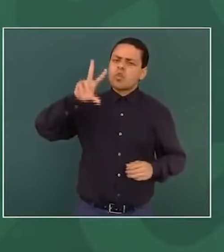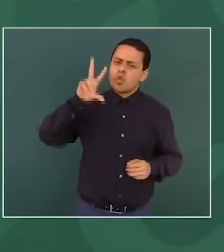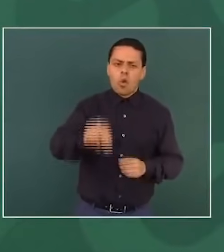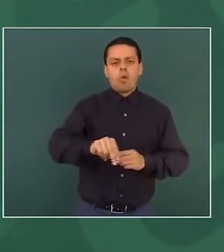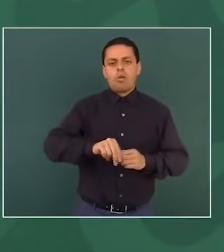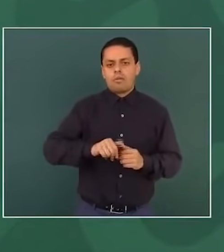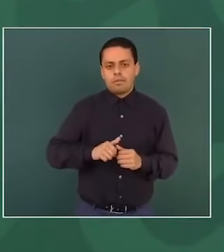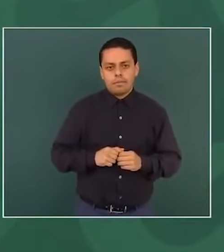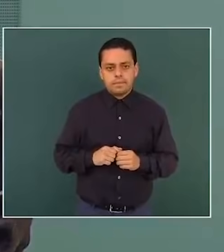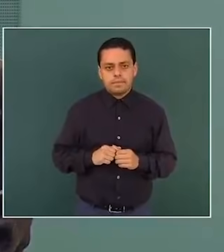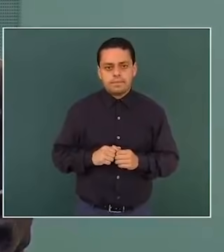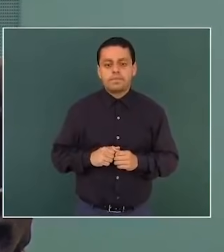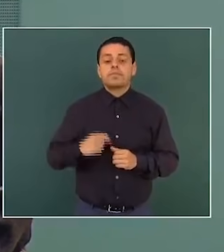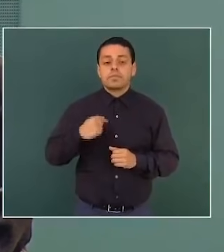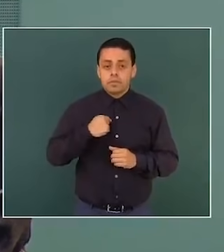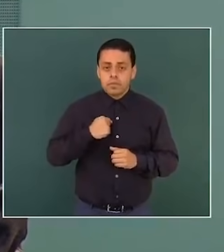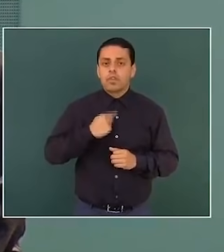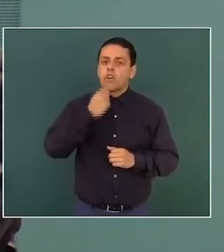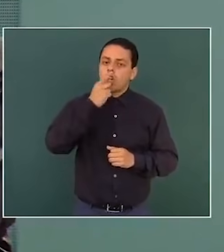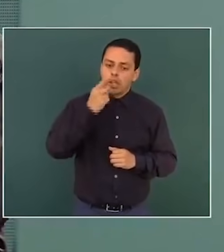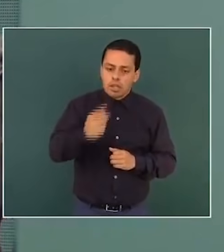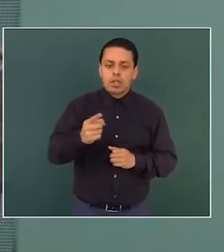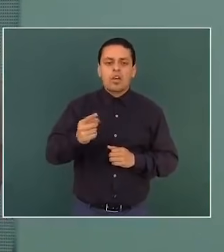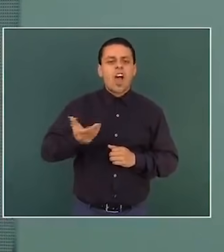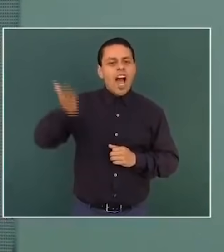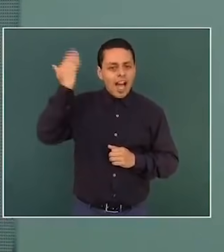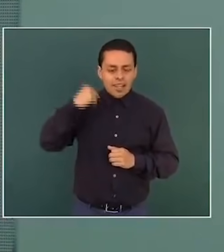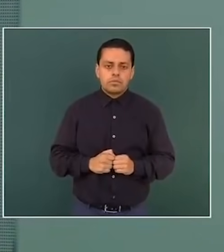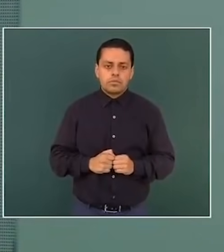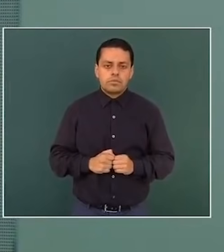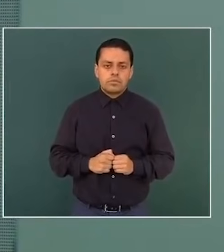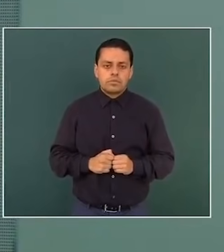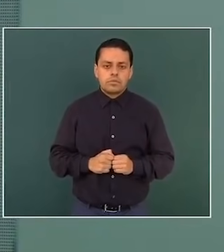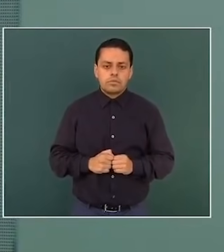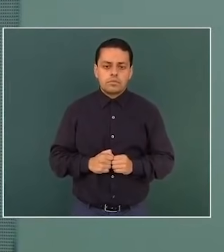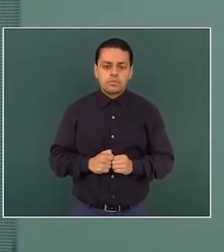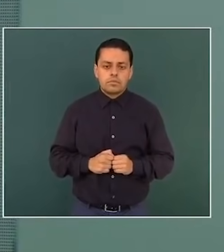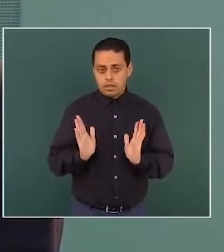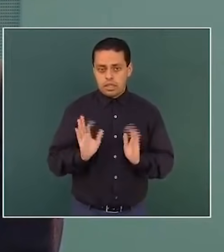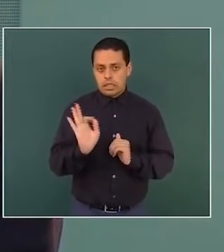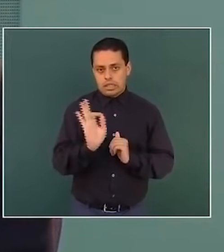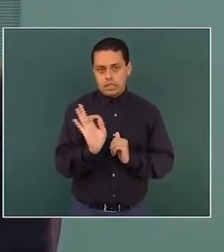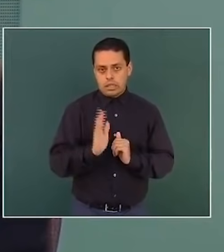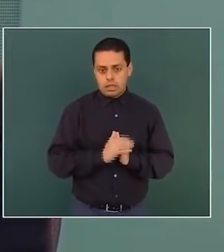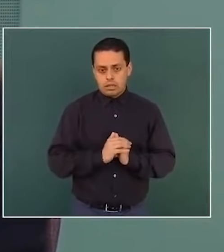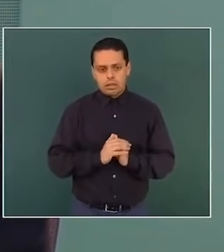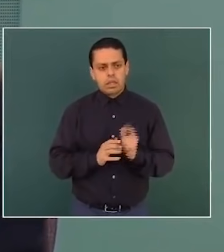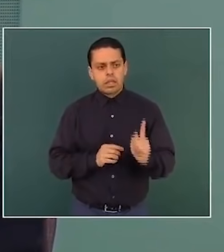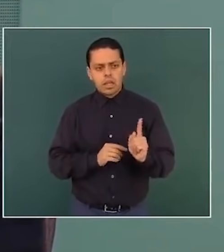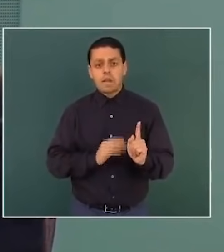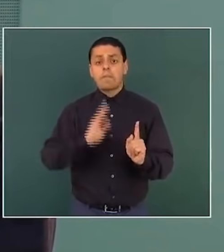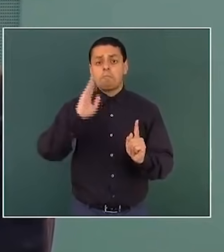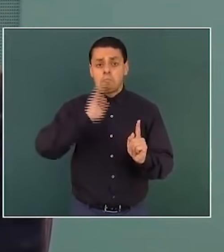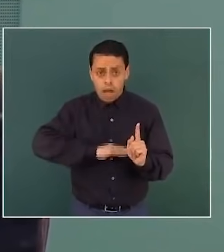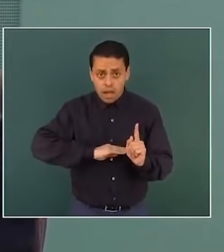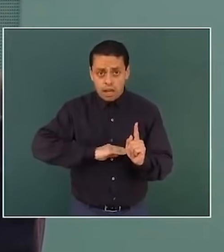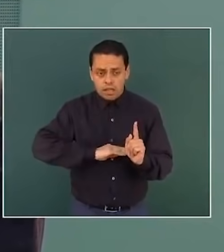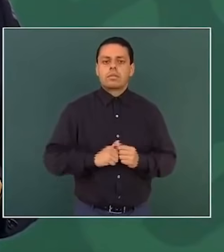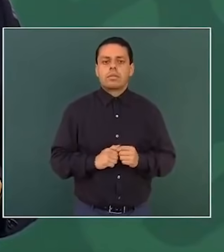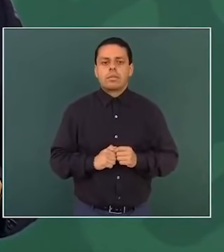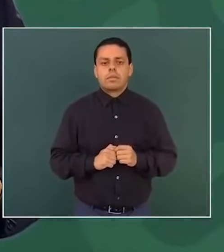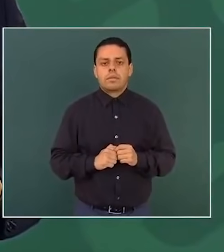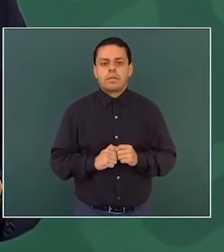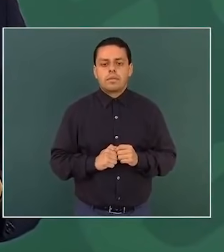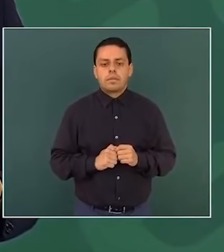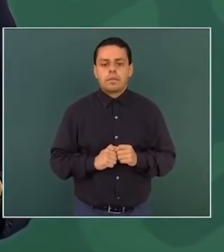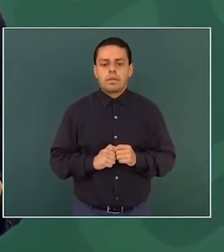lo dije en la toma de posición y lo he venido repitiendo si un familiar comete un delito debe ser juzgado